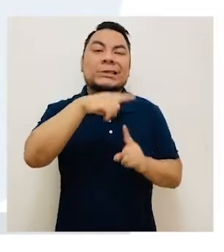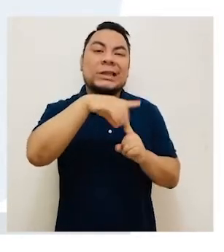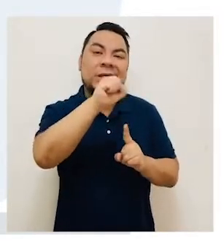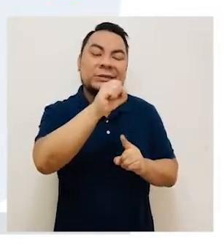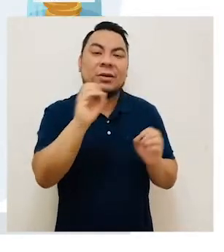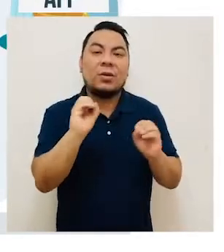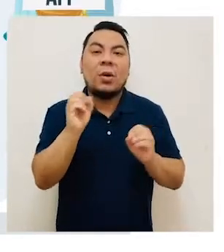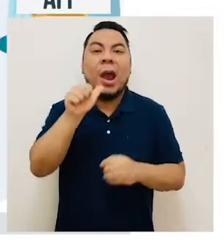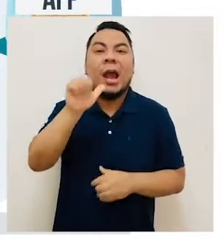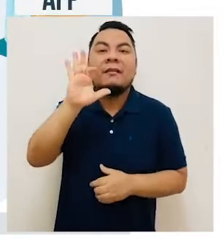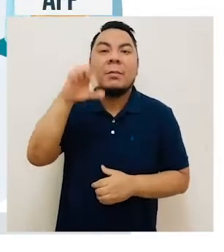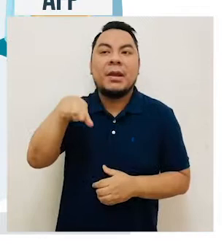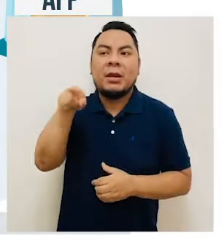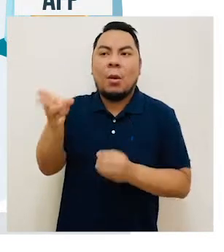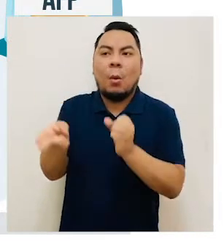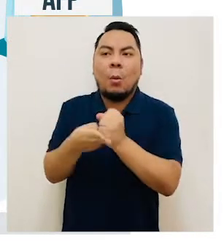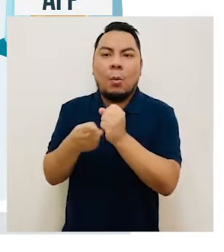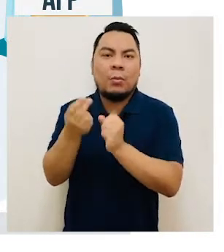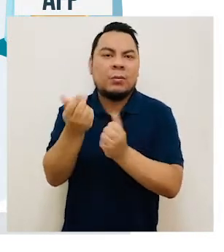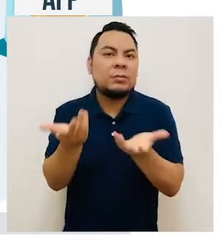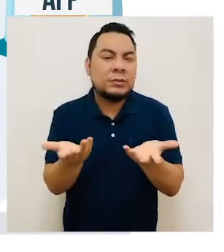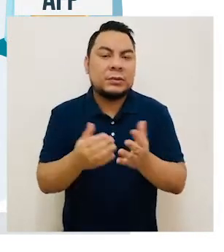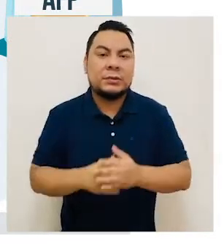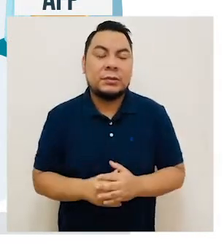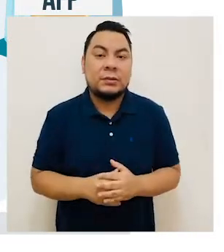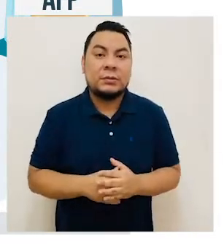una cuenta CTS, una cuenta en AFP.